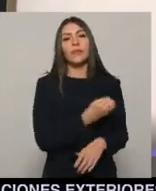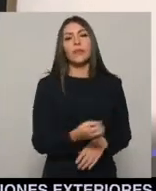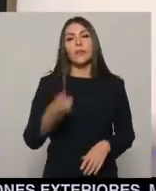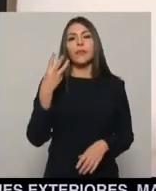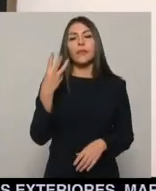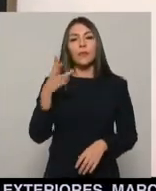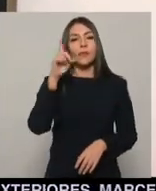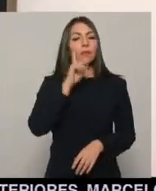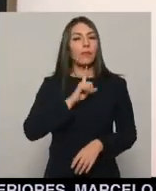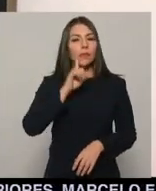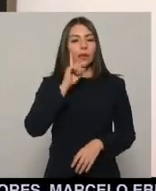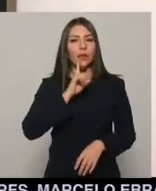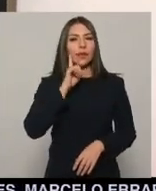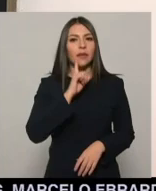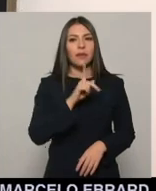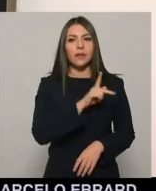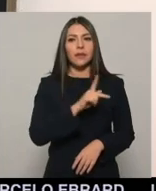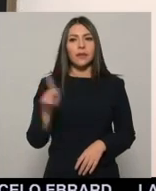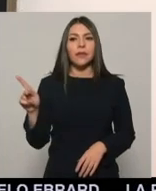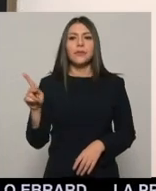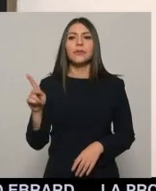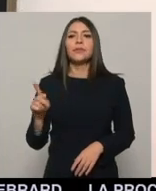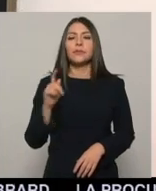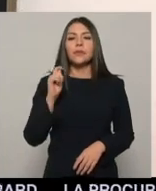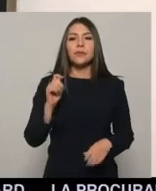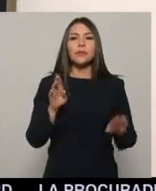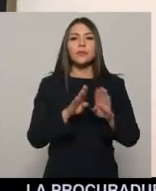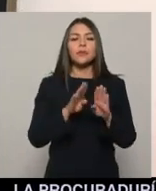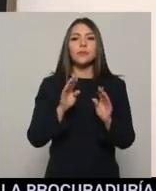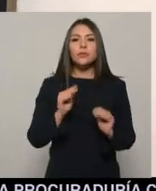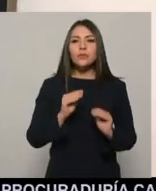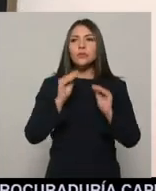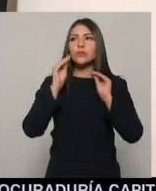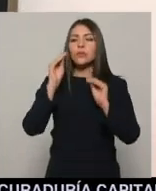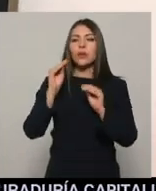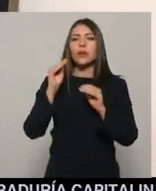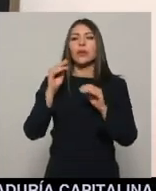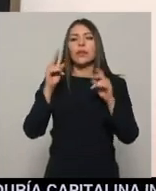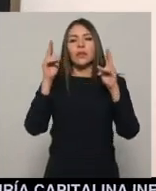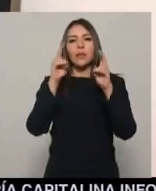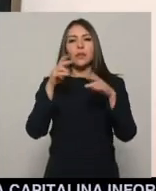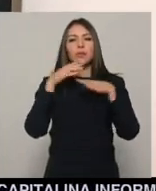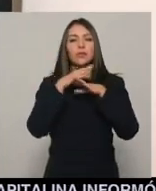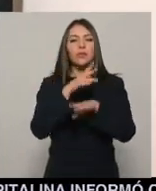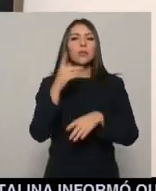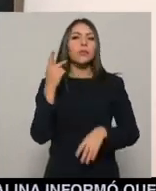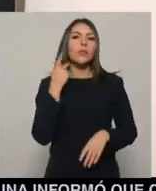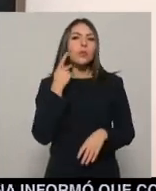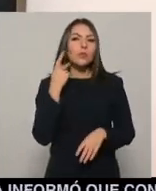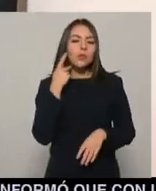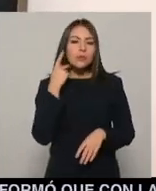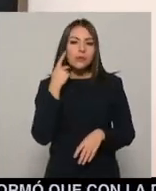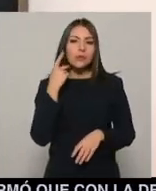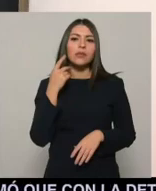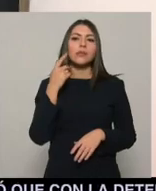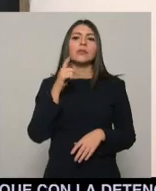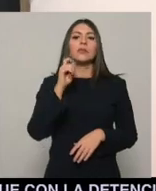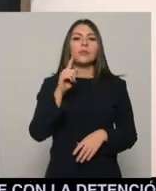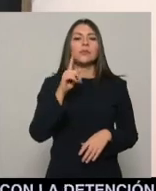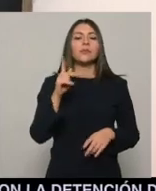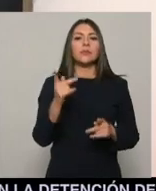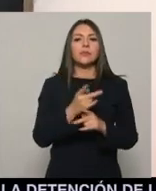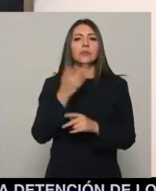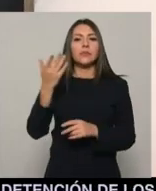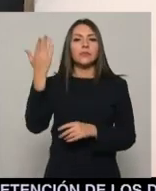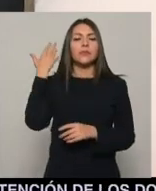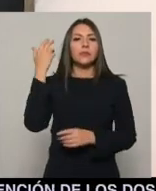mujeres que han saltado a la esfera política, que han irrumpido también en la escena política luego de las protestas